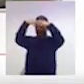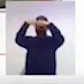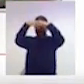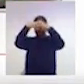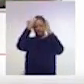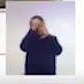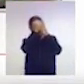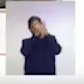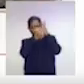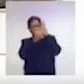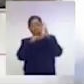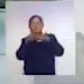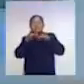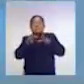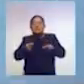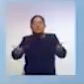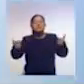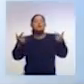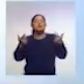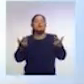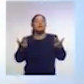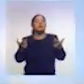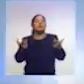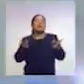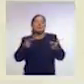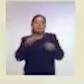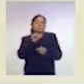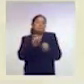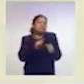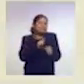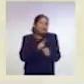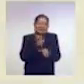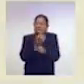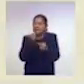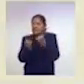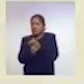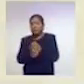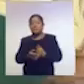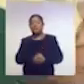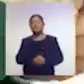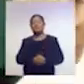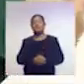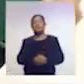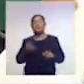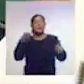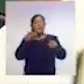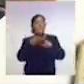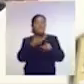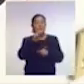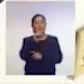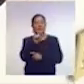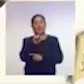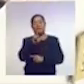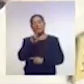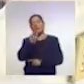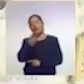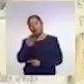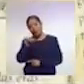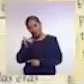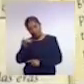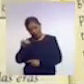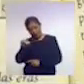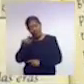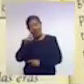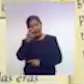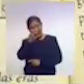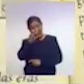eso, con la desaparición de especies. Basado prácticamente en las teorías de Darwin, que es el que pone de